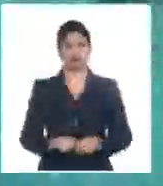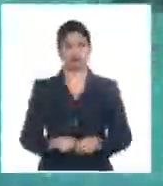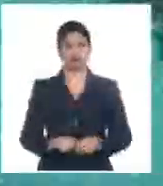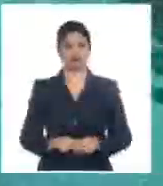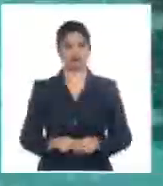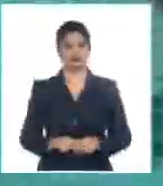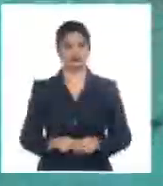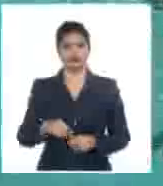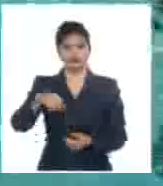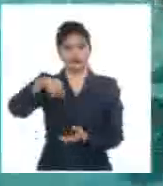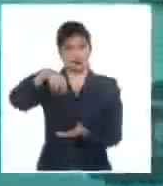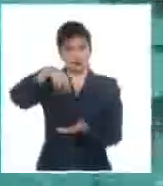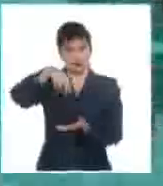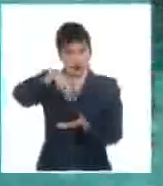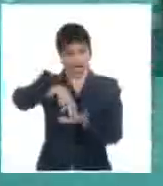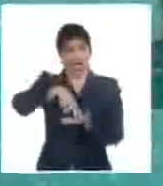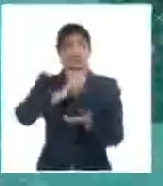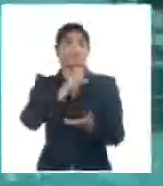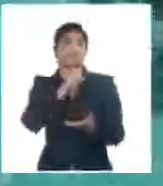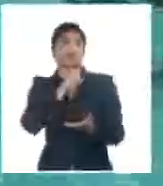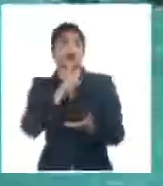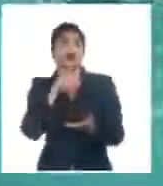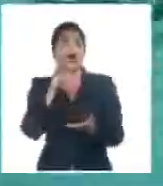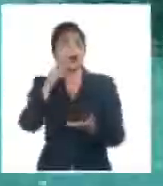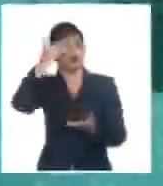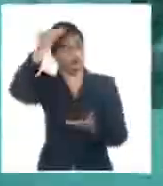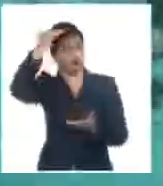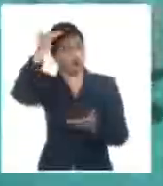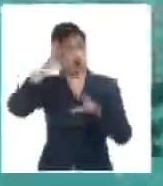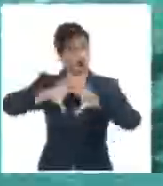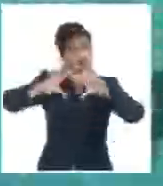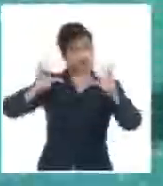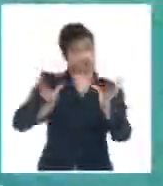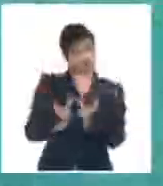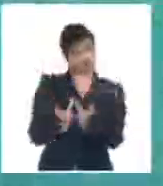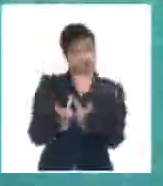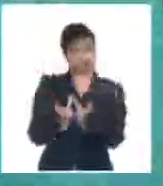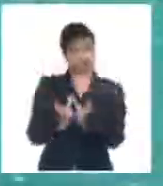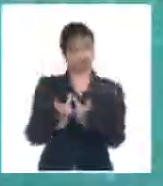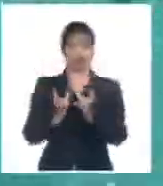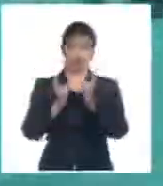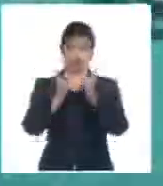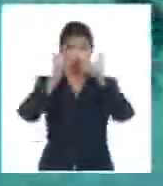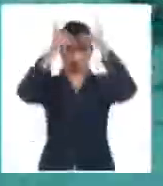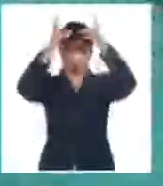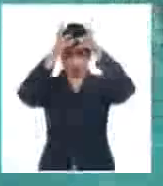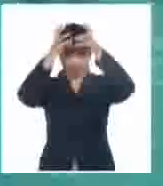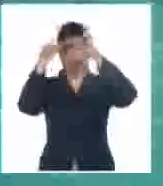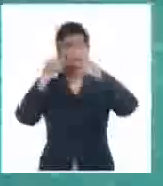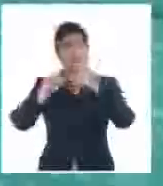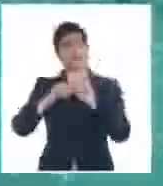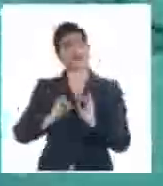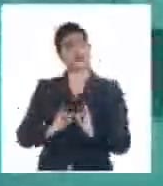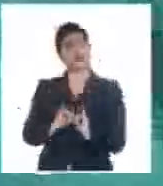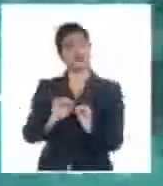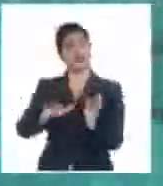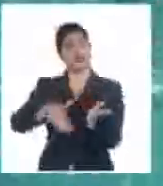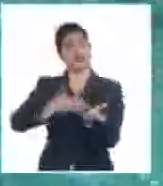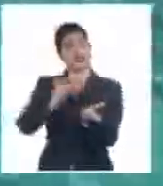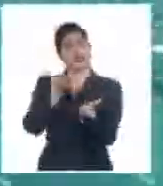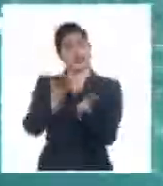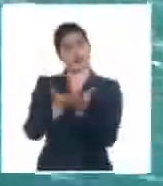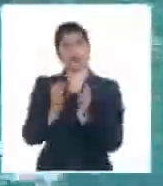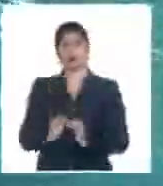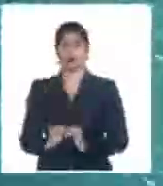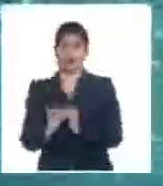hacer con desplazamiento, pero bueno, no es la idea en este momento. Le trataremos de enviar la propuesta a los adjudicadores de